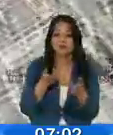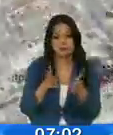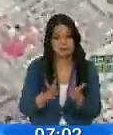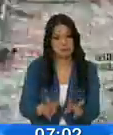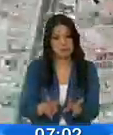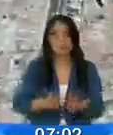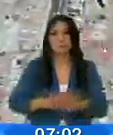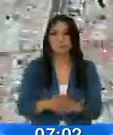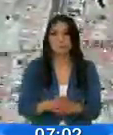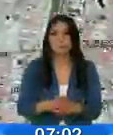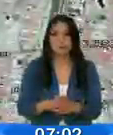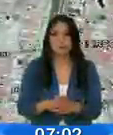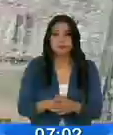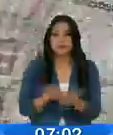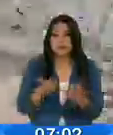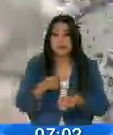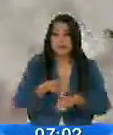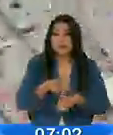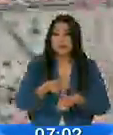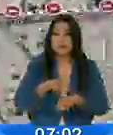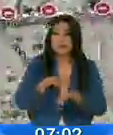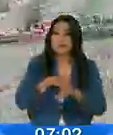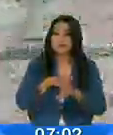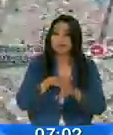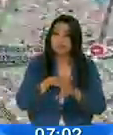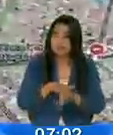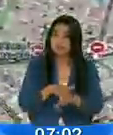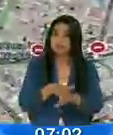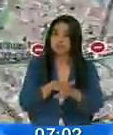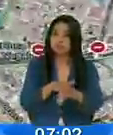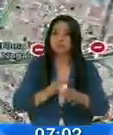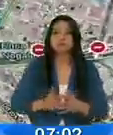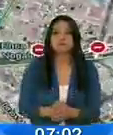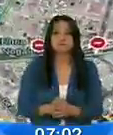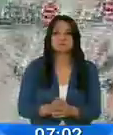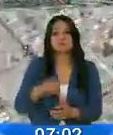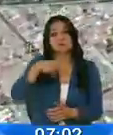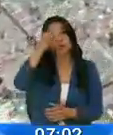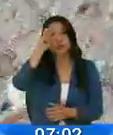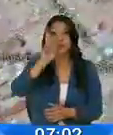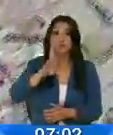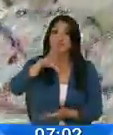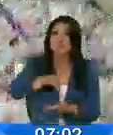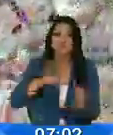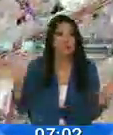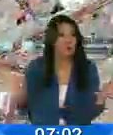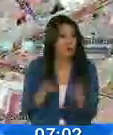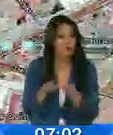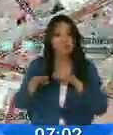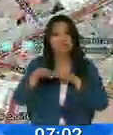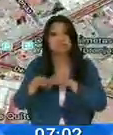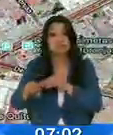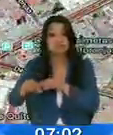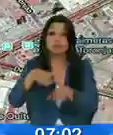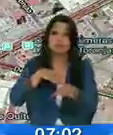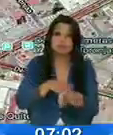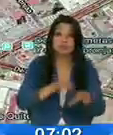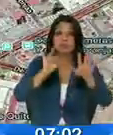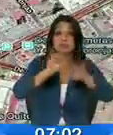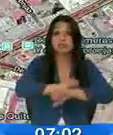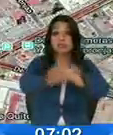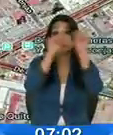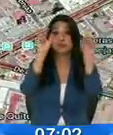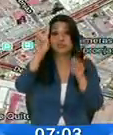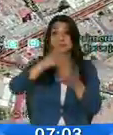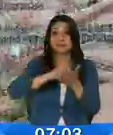el Eloy Alfaro también presenta a esta hora una carga bastante pesada. Norte, sur y centro tienen carga, siendo las 7 de la mañana con